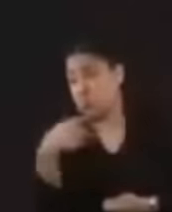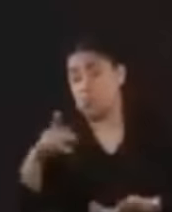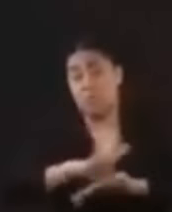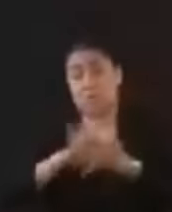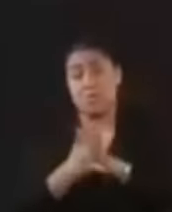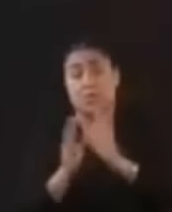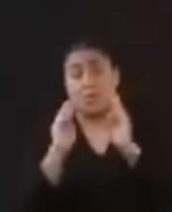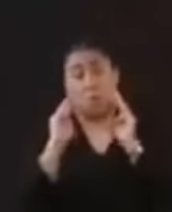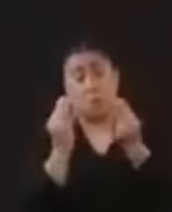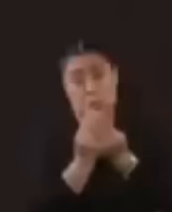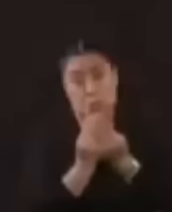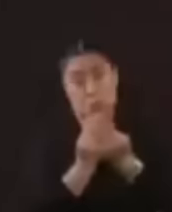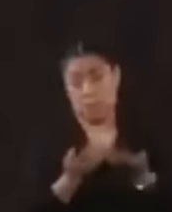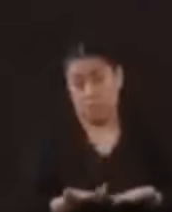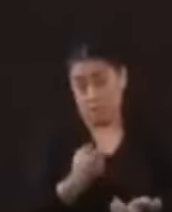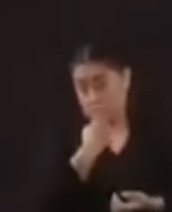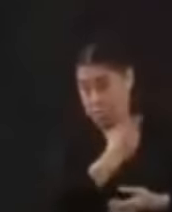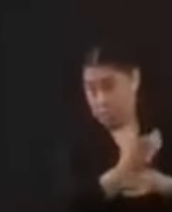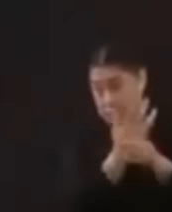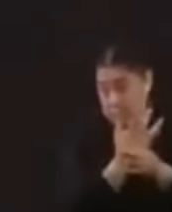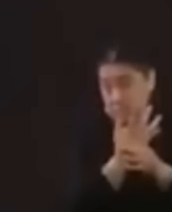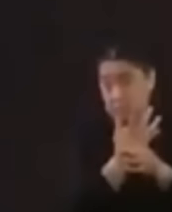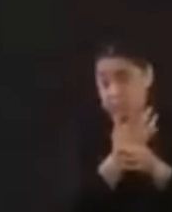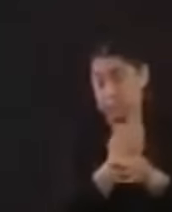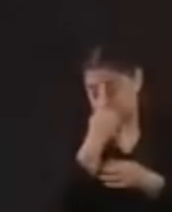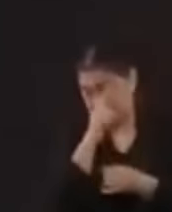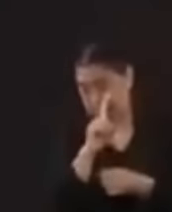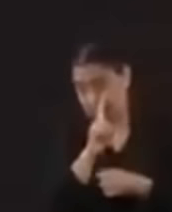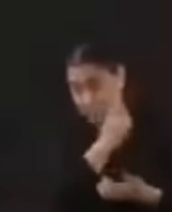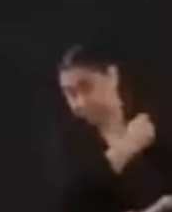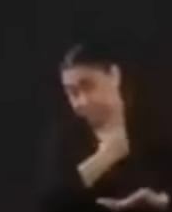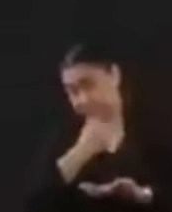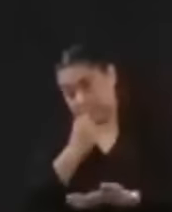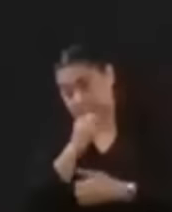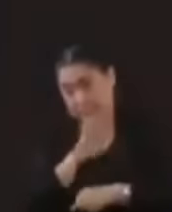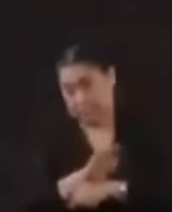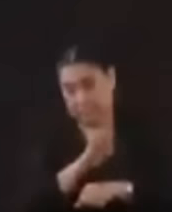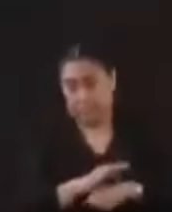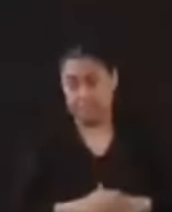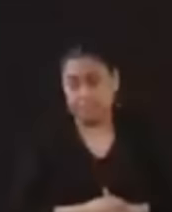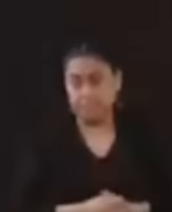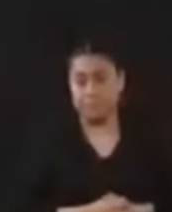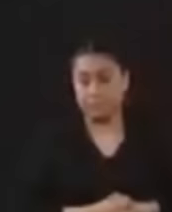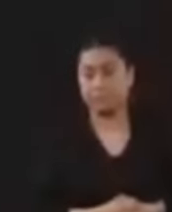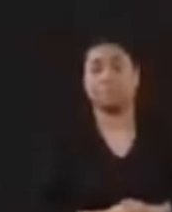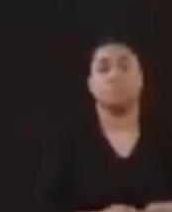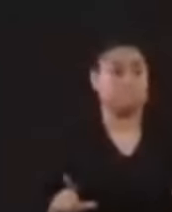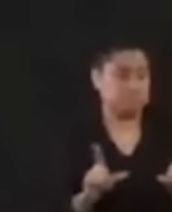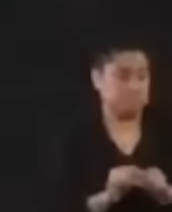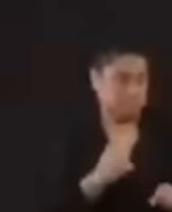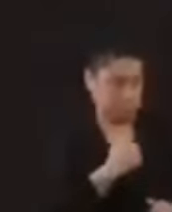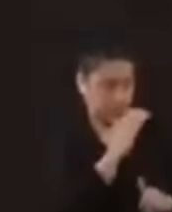pontificar de la supuesta beneficios del presupuesto. Aquí termino con esto,